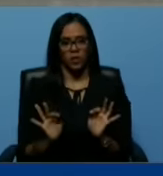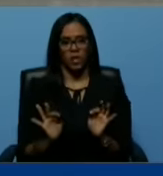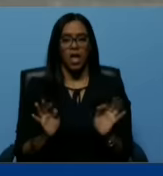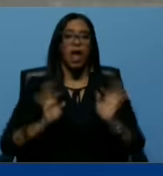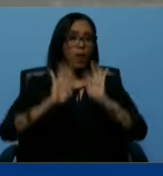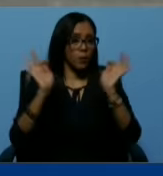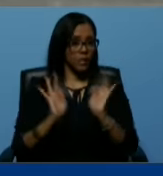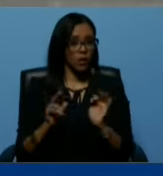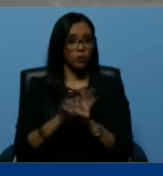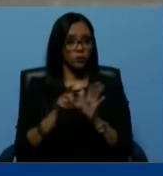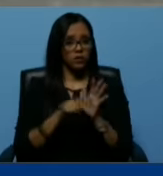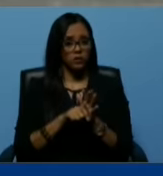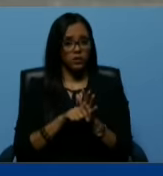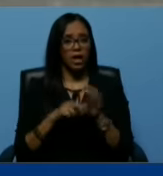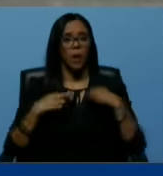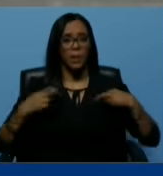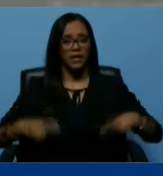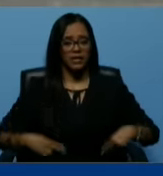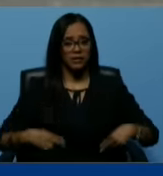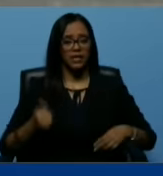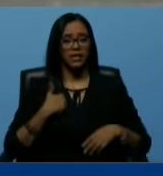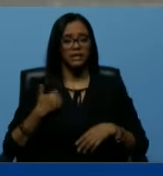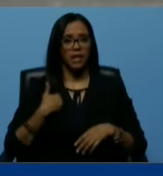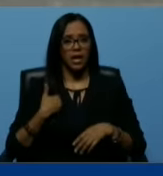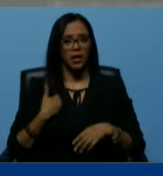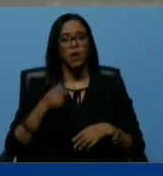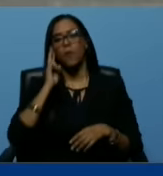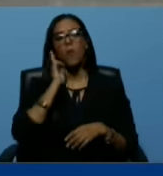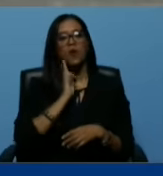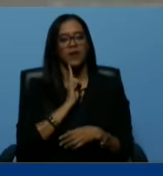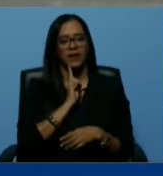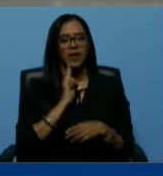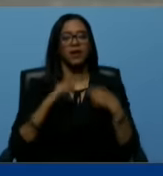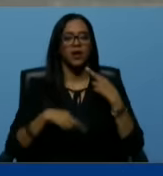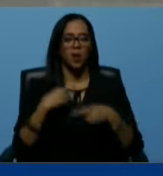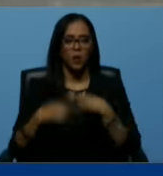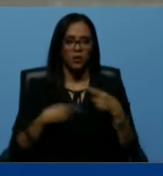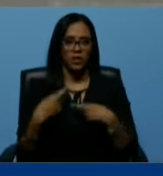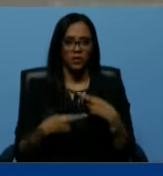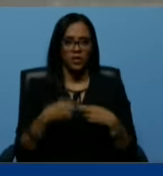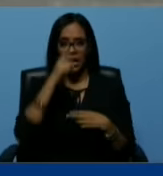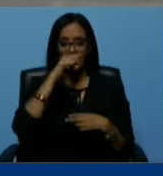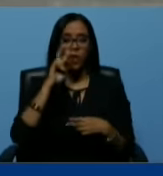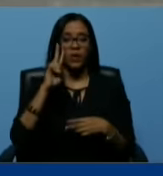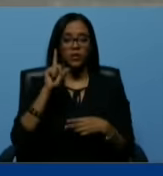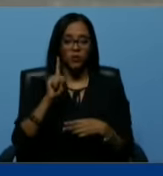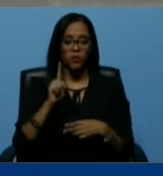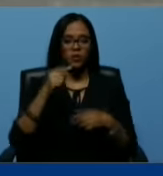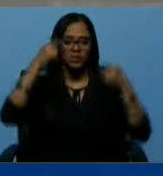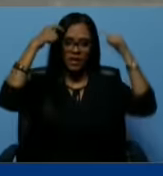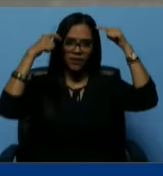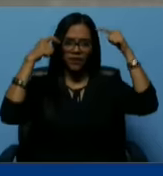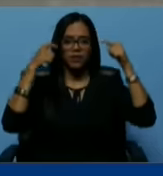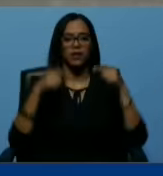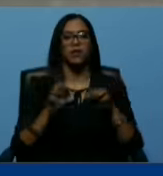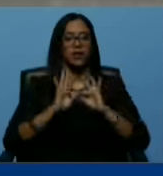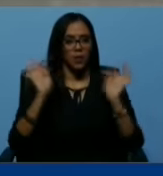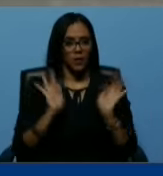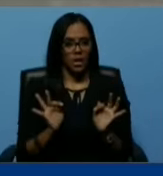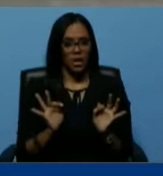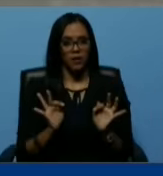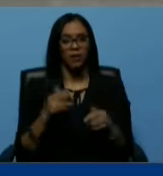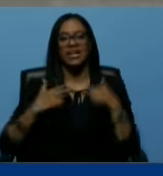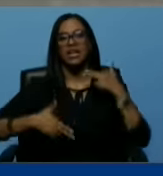modelo constitucional humanista cristiano, bolivariano, revolucionario del siglo XXI y chavista, y el modelo